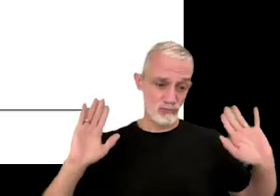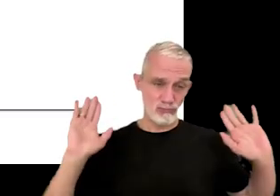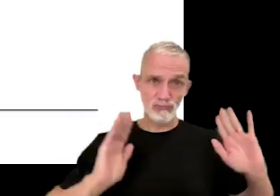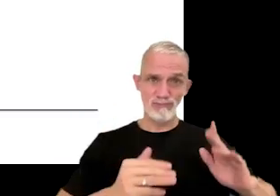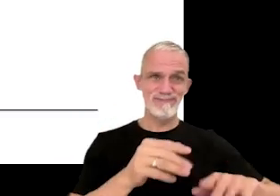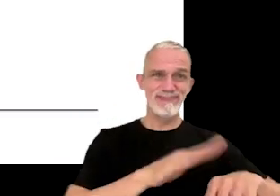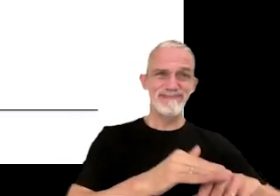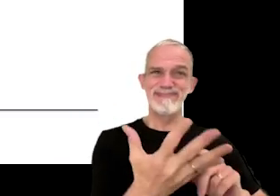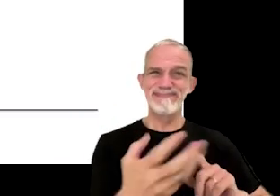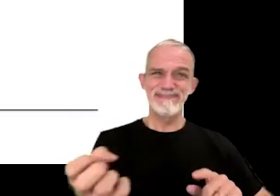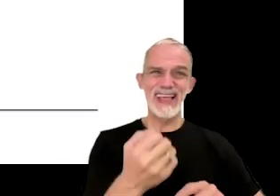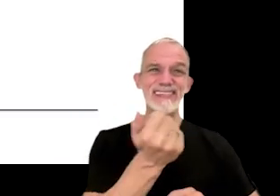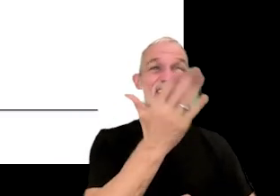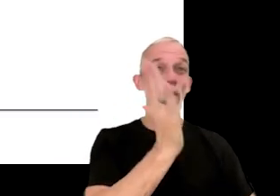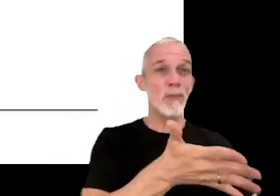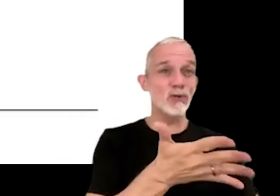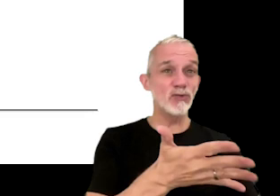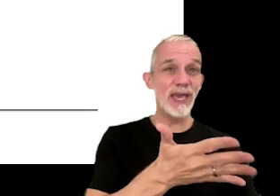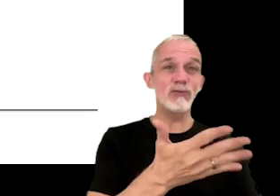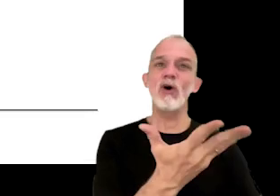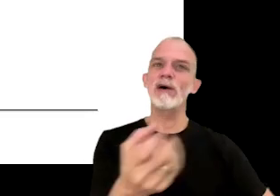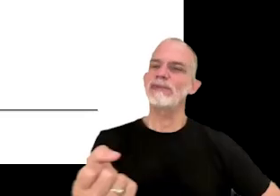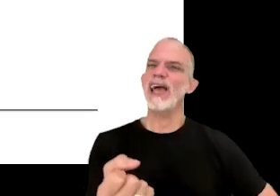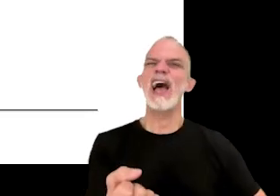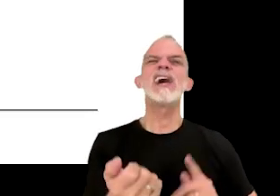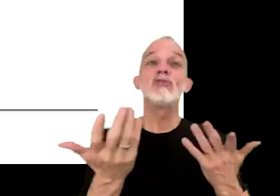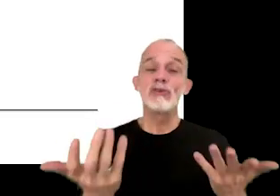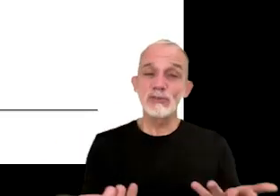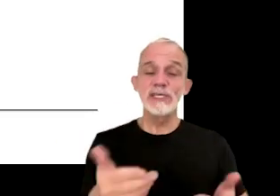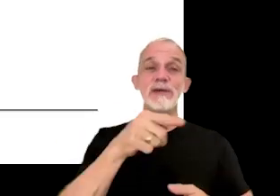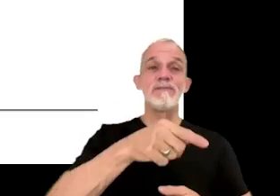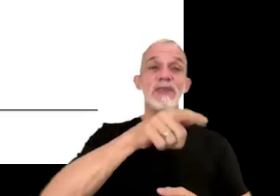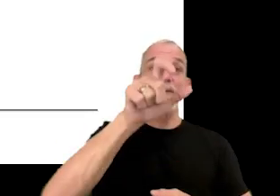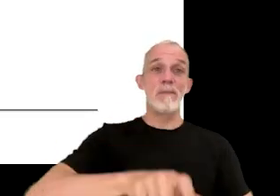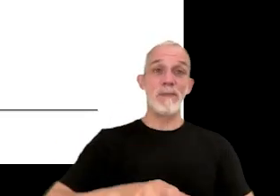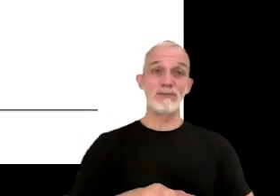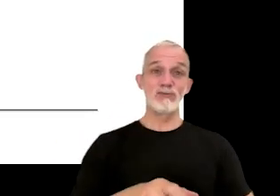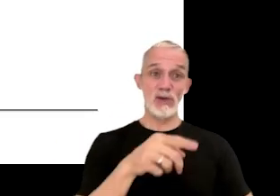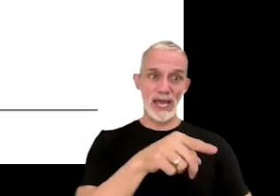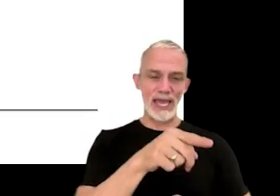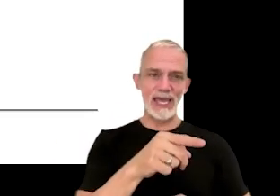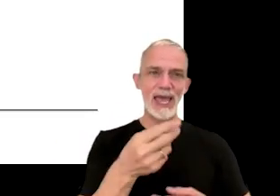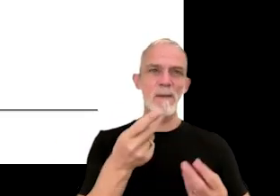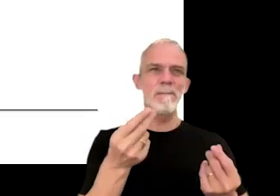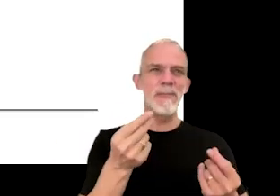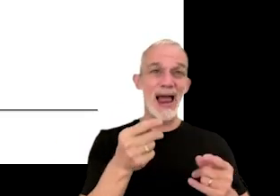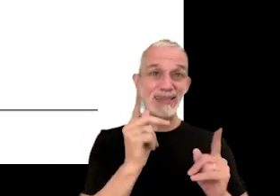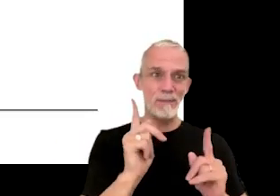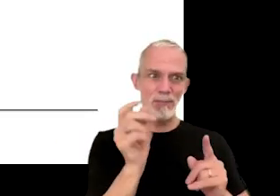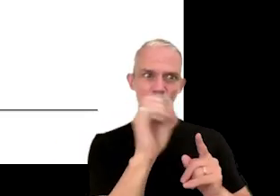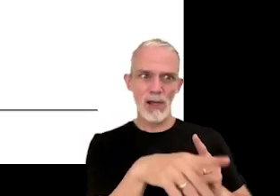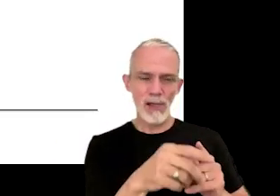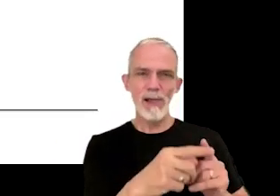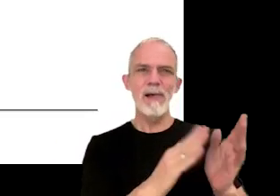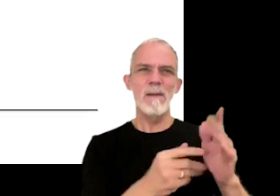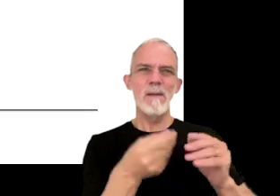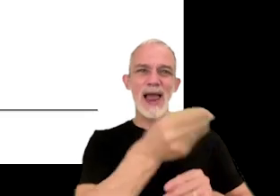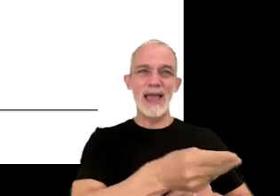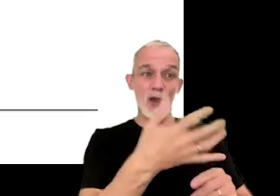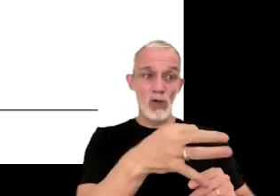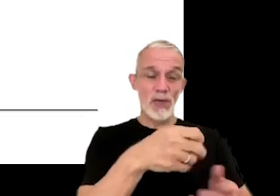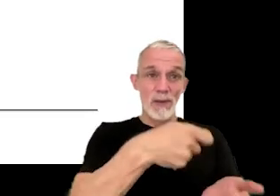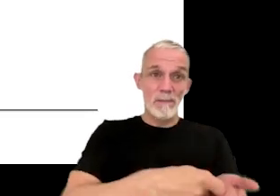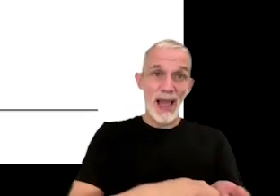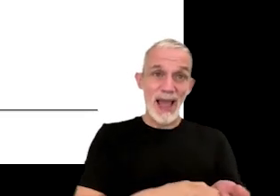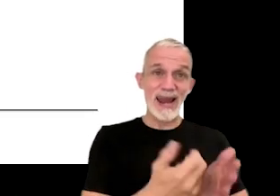la retención, entonces quien hubiera exteriorizado estos activos y hoy tuviera que pagar la